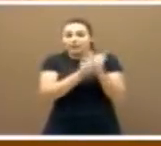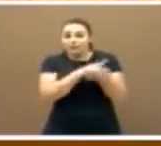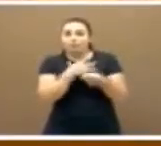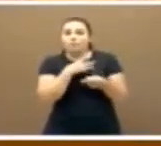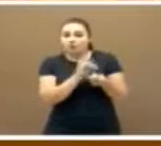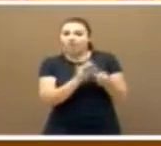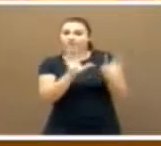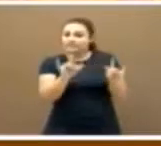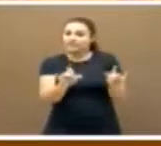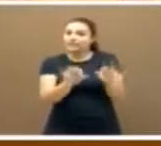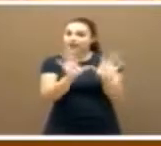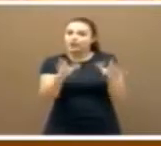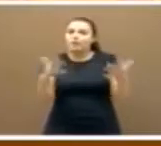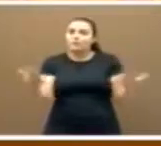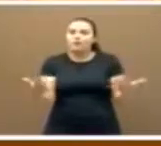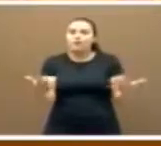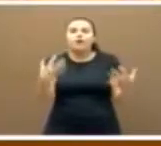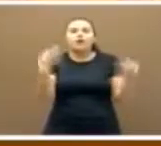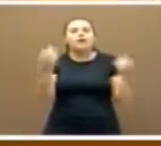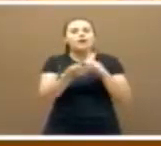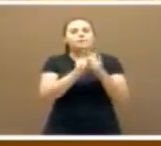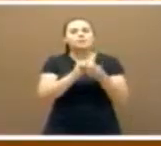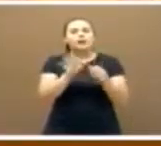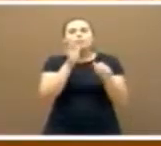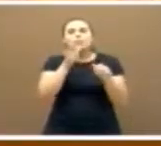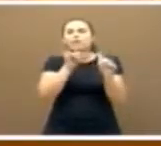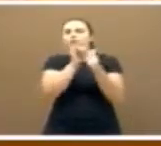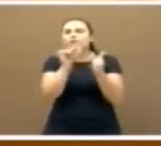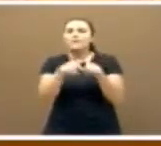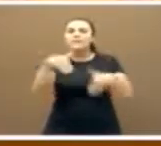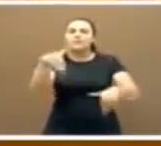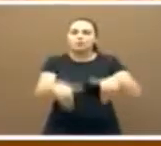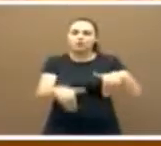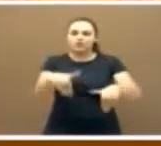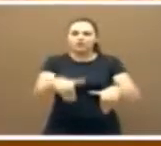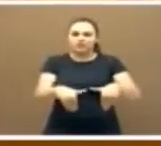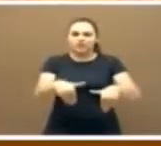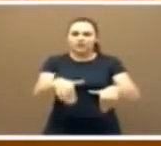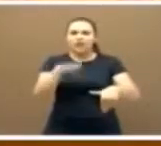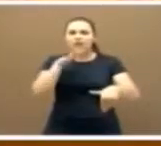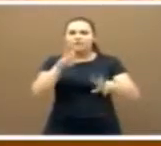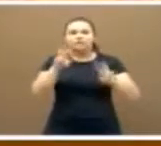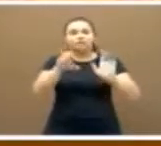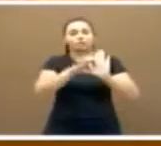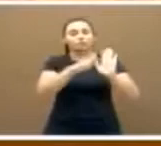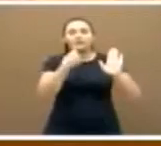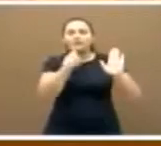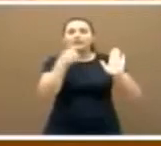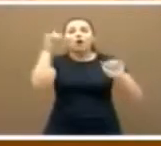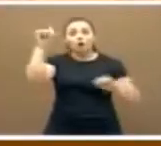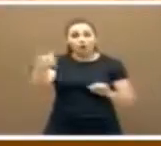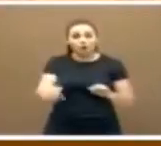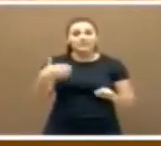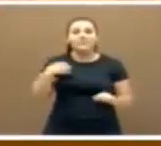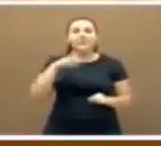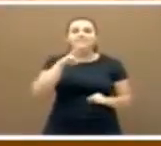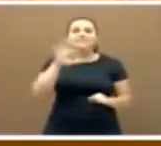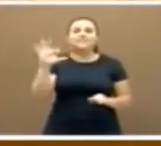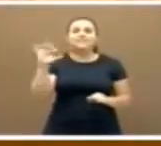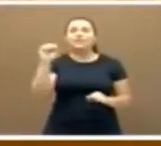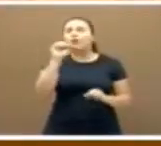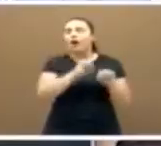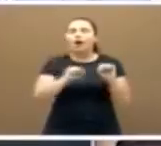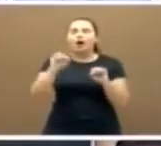cambiar indiscutiblemente, pero que se debe cambiar por las vías democráticas que la propia Constitución establece. Hoy, que cumplimos 35